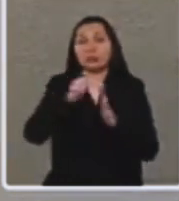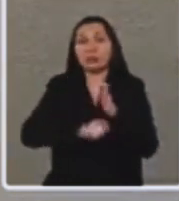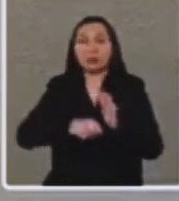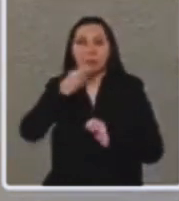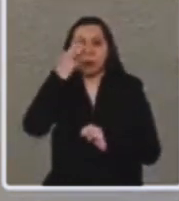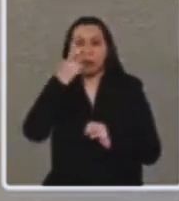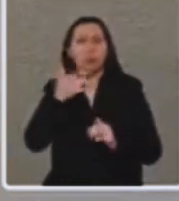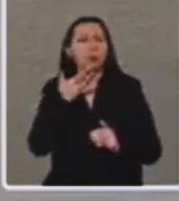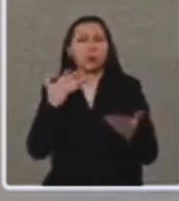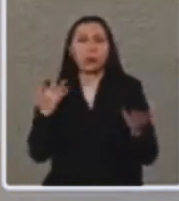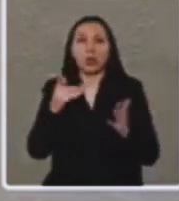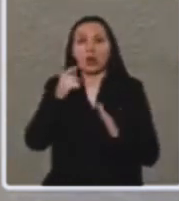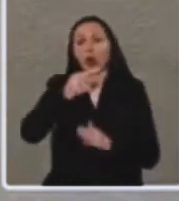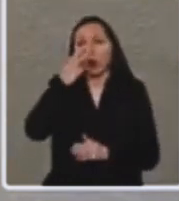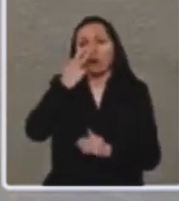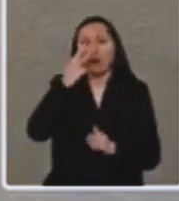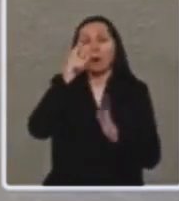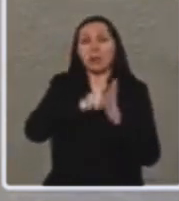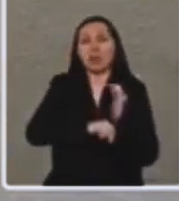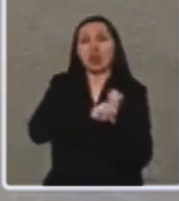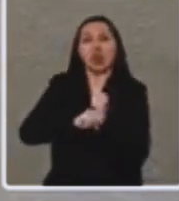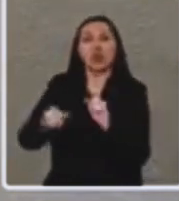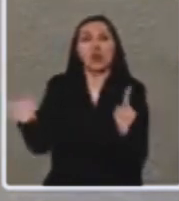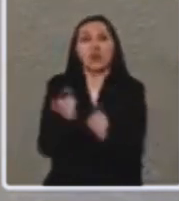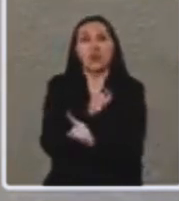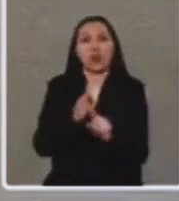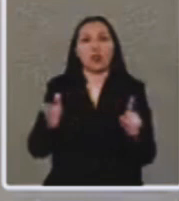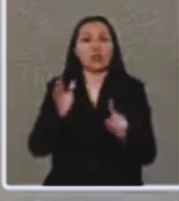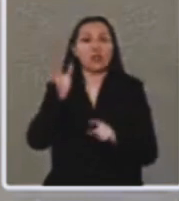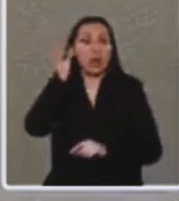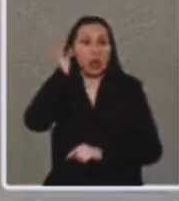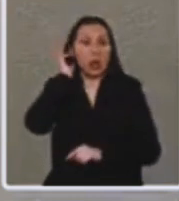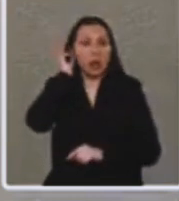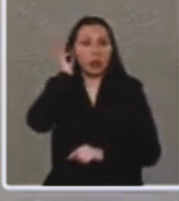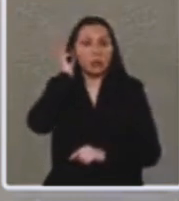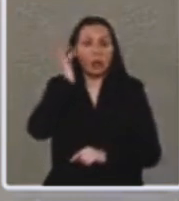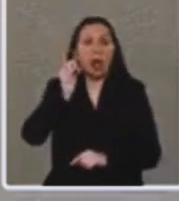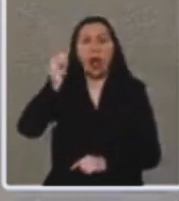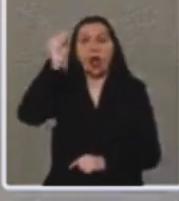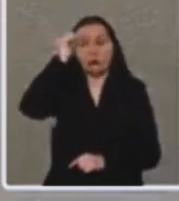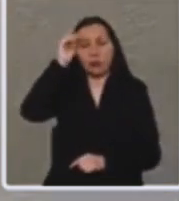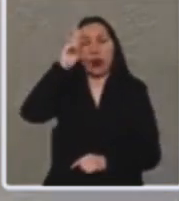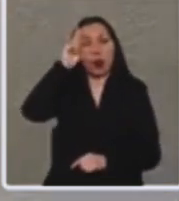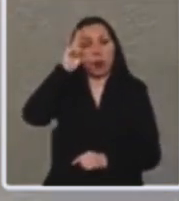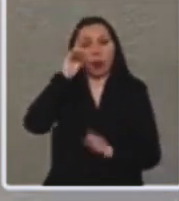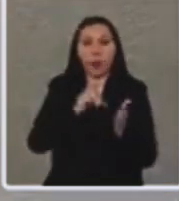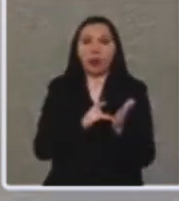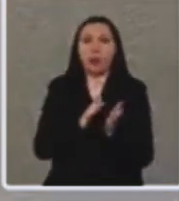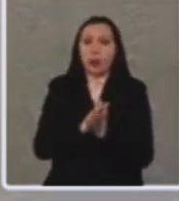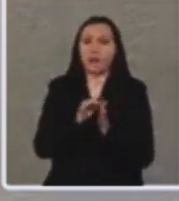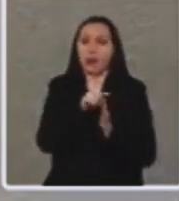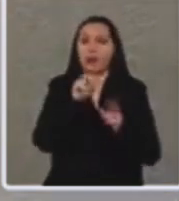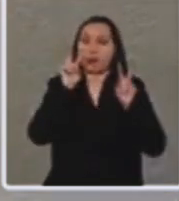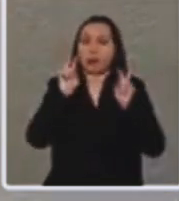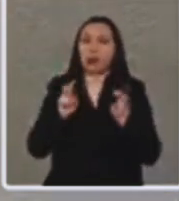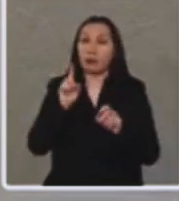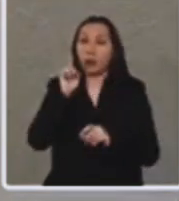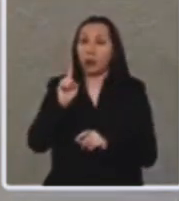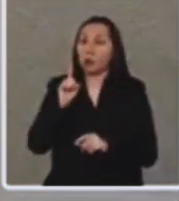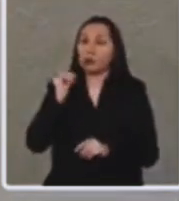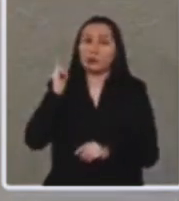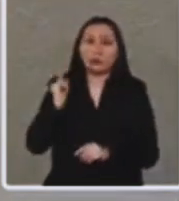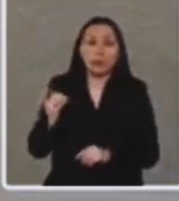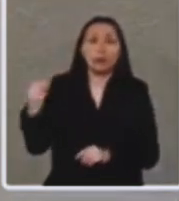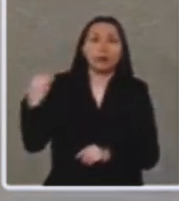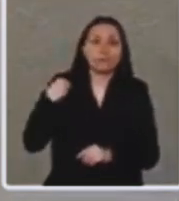porque noviembre es el mes en contra de la violencia hacia las mujeres y nos recuerda las deudas que tenemos en la materia. Y en particular una que